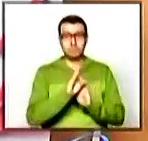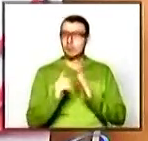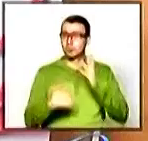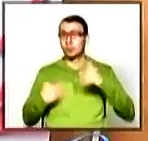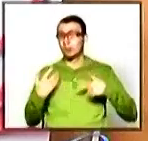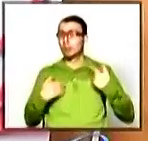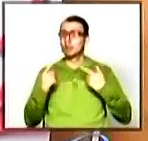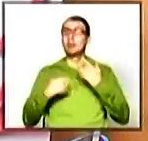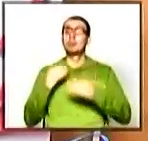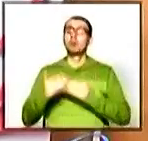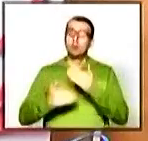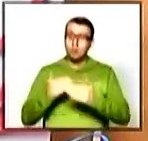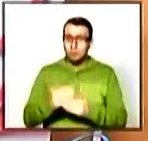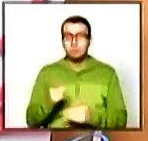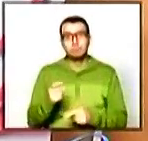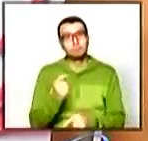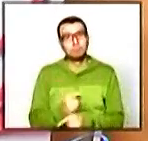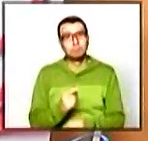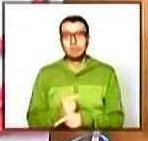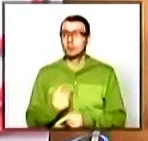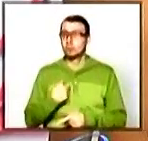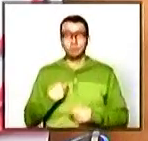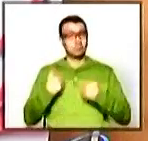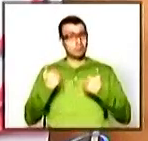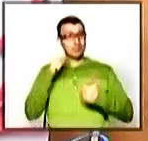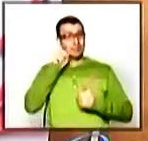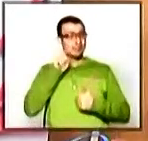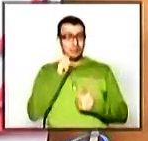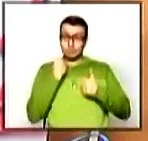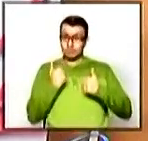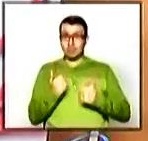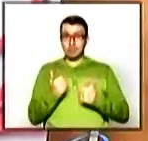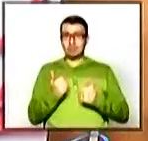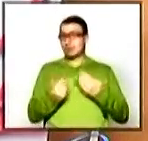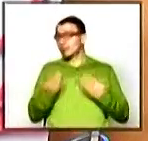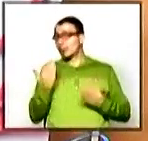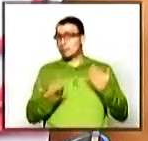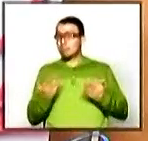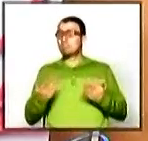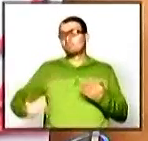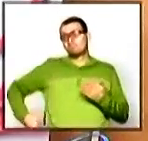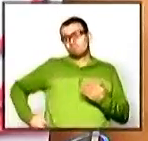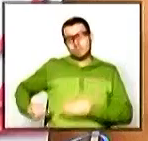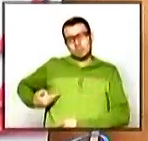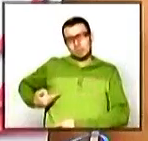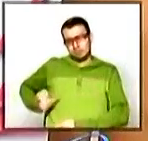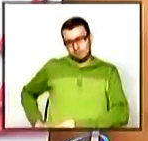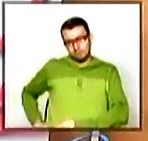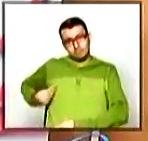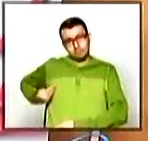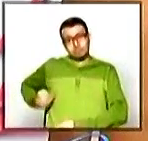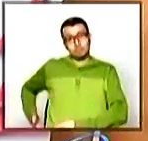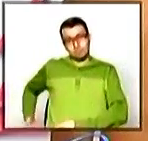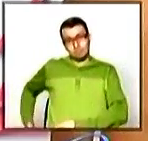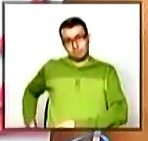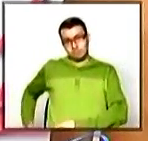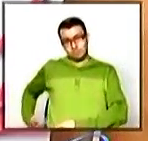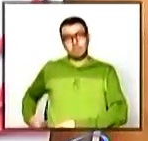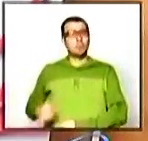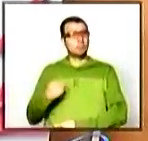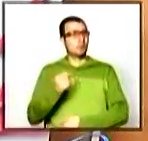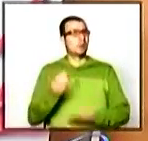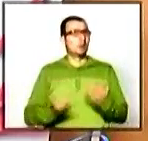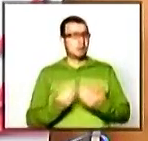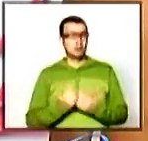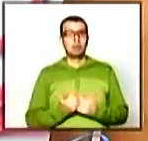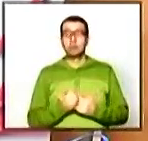nuestro proceso de expresión de nuestra sexualidad. Todo eso recae sobre toda esta zona lumbodorsal. Y ese estado de tensión y de estrés va a